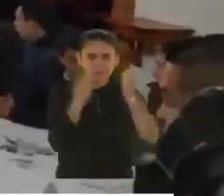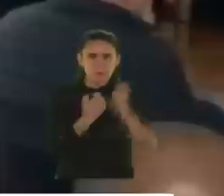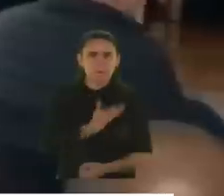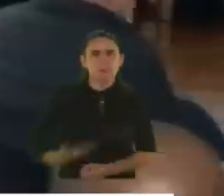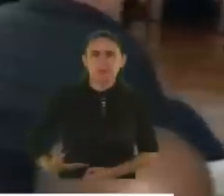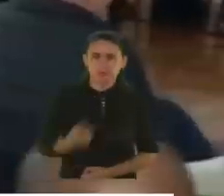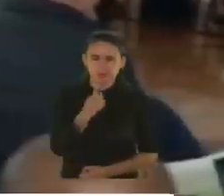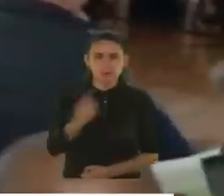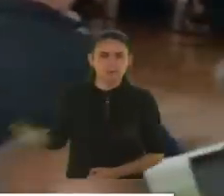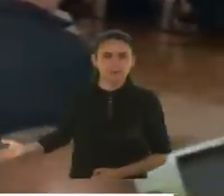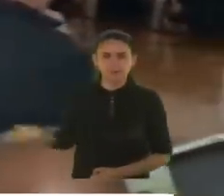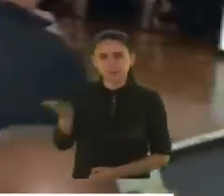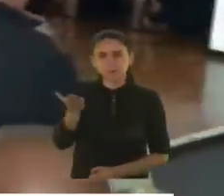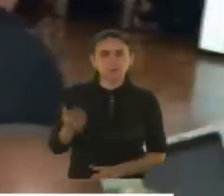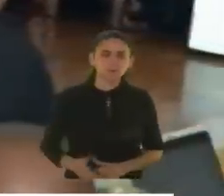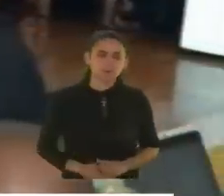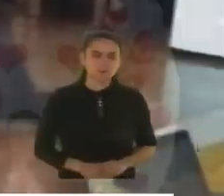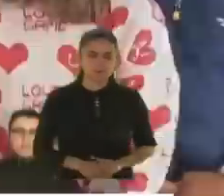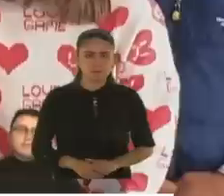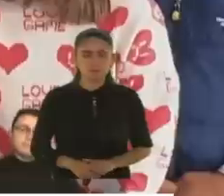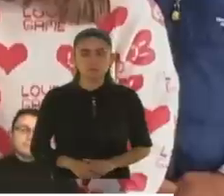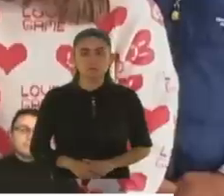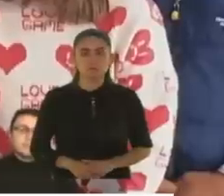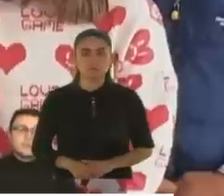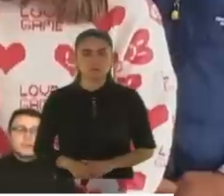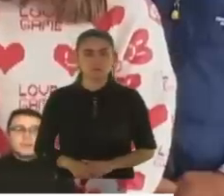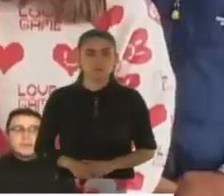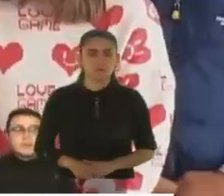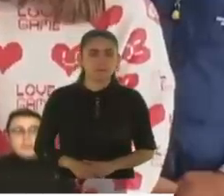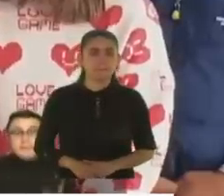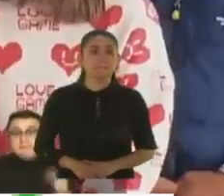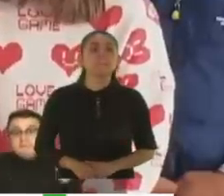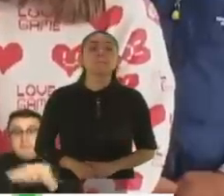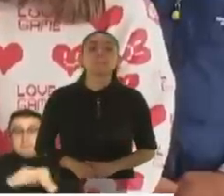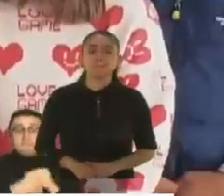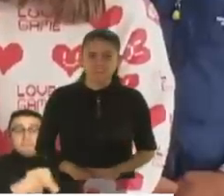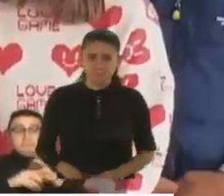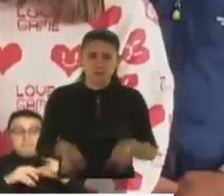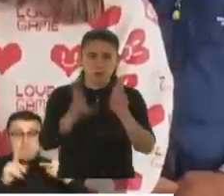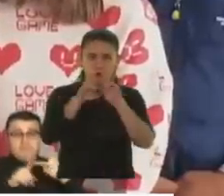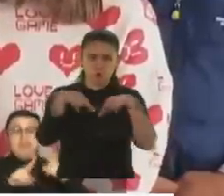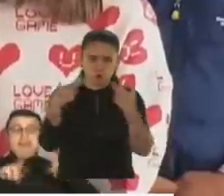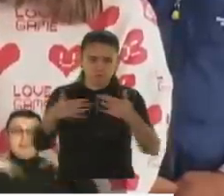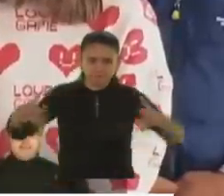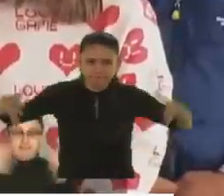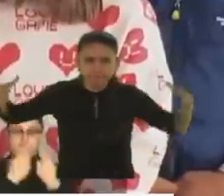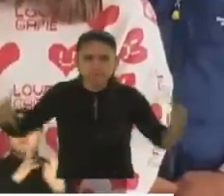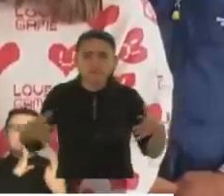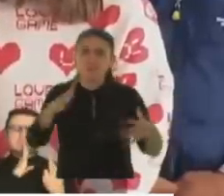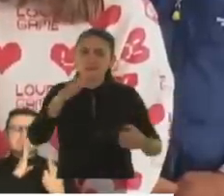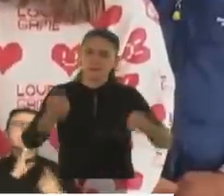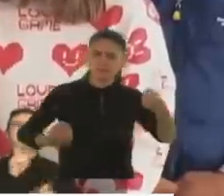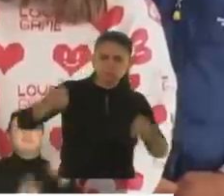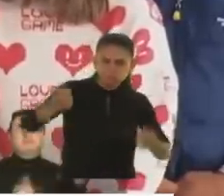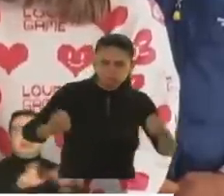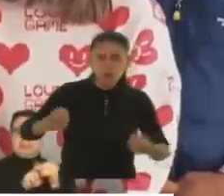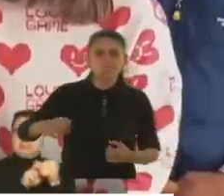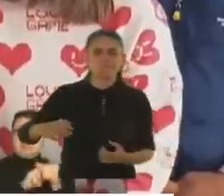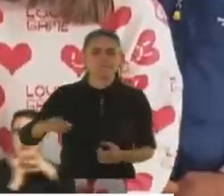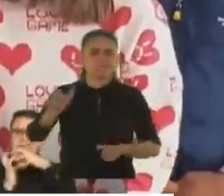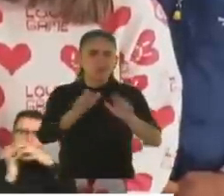presidente. Habrá una reunión igualmente, una mesa con los transportadores de la región, camioneros,